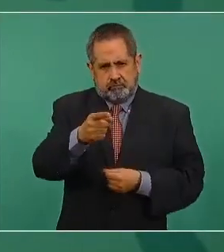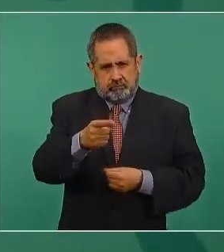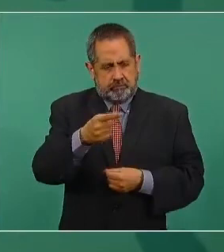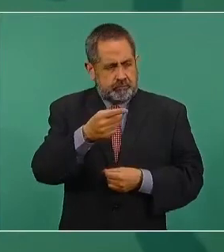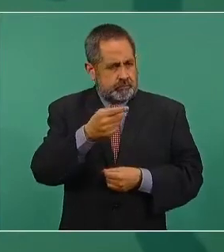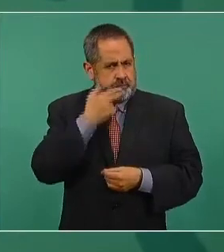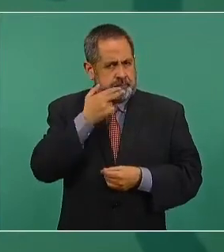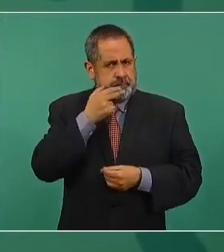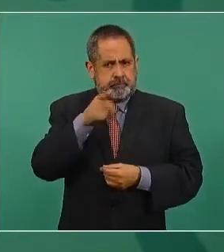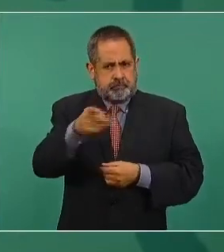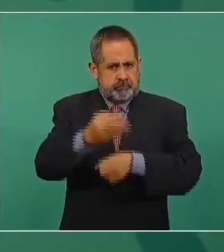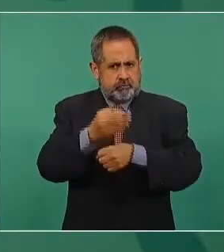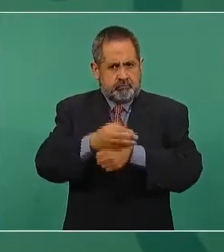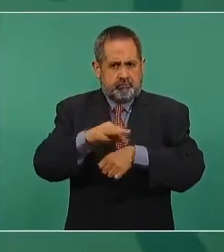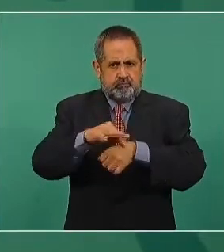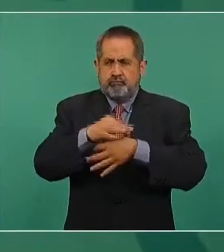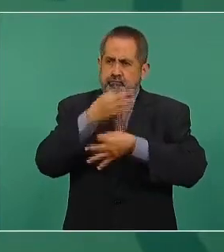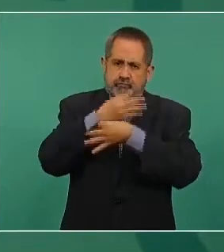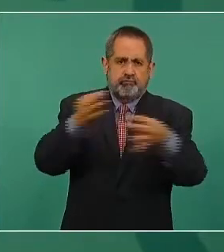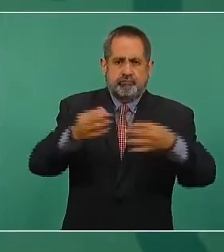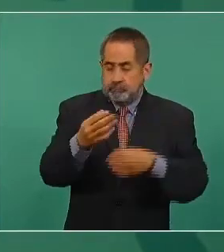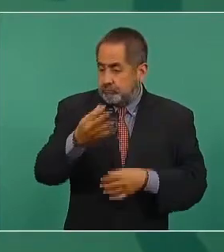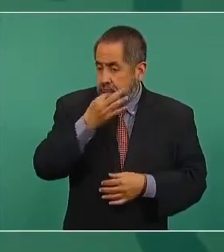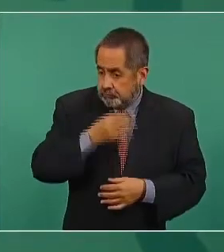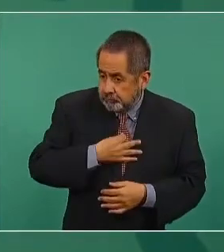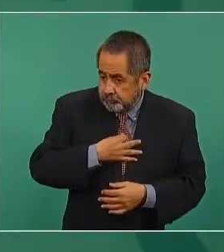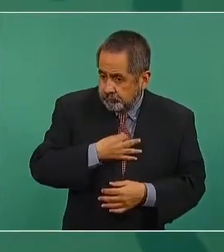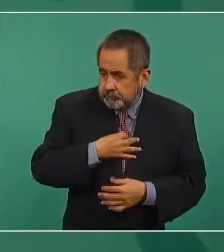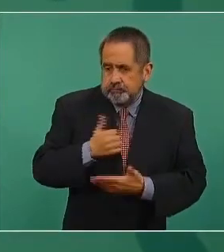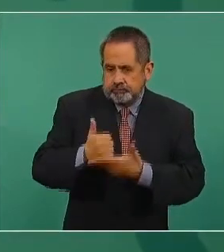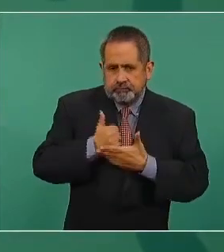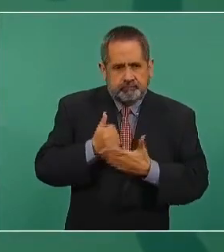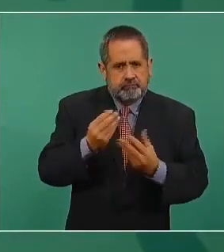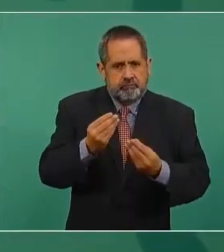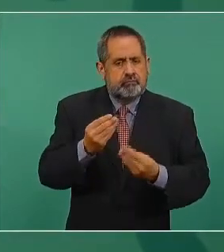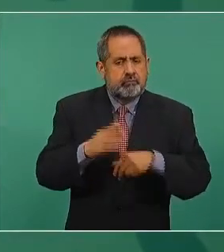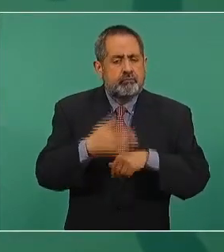siempre lo expreso, porque